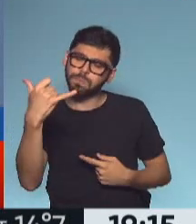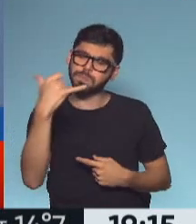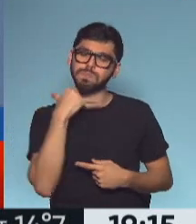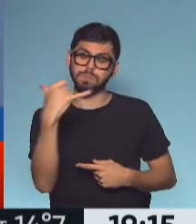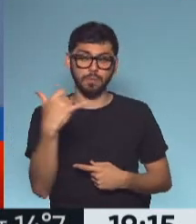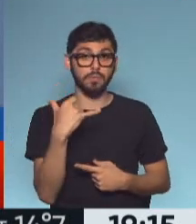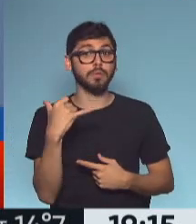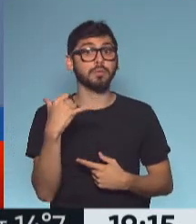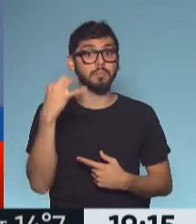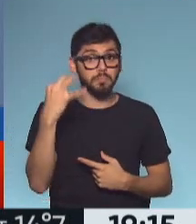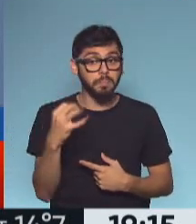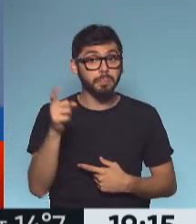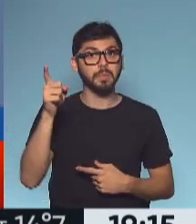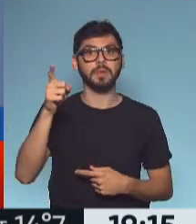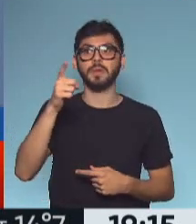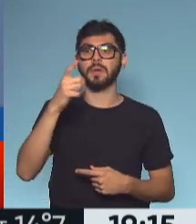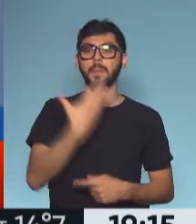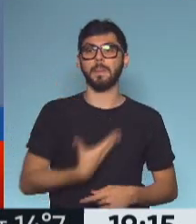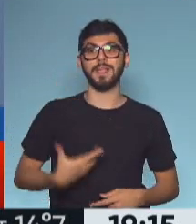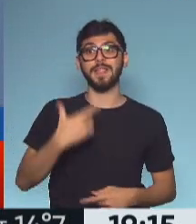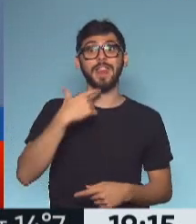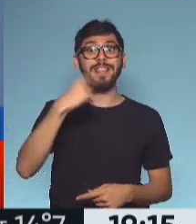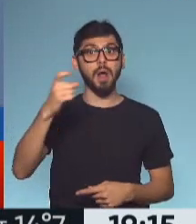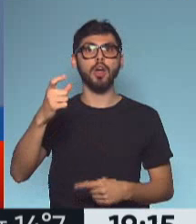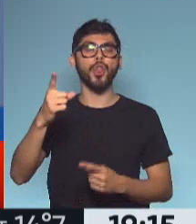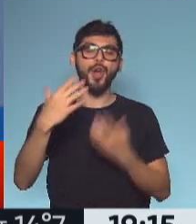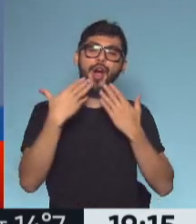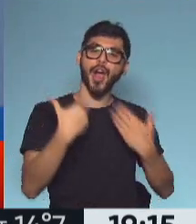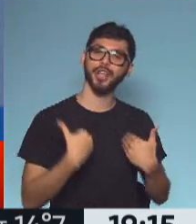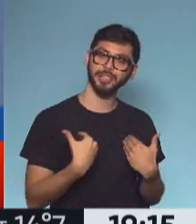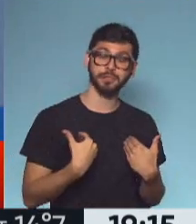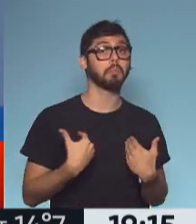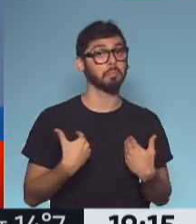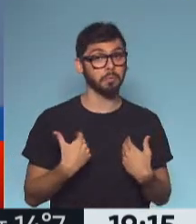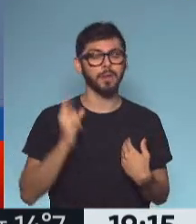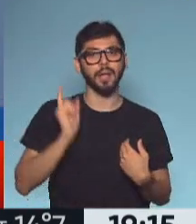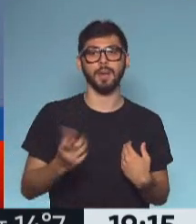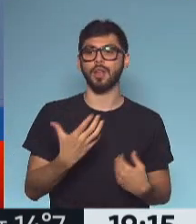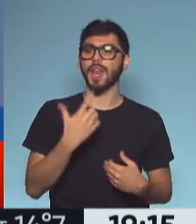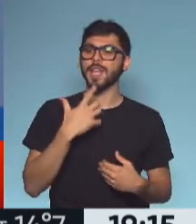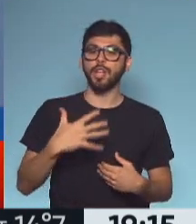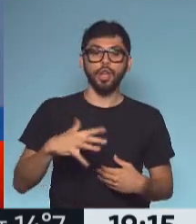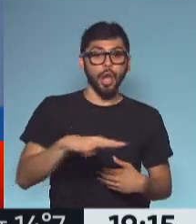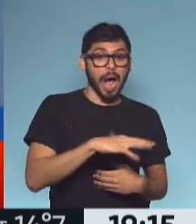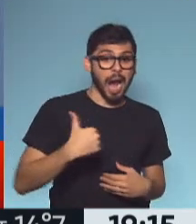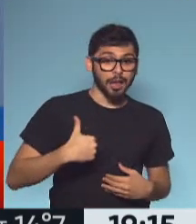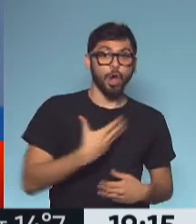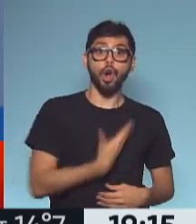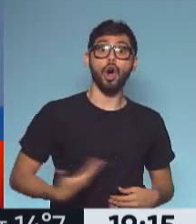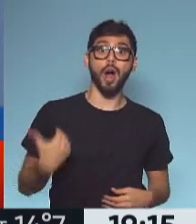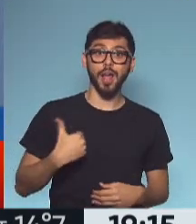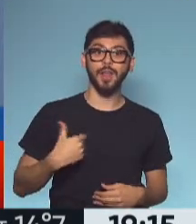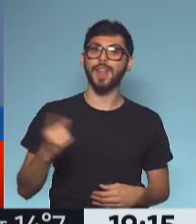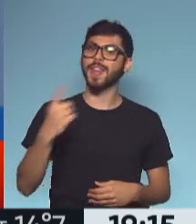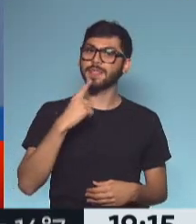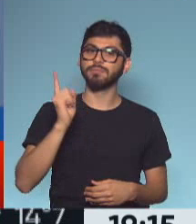y eso incluso se lo agradeció también el presidente español Pedro Sánchez, que dijo que el pueblo argentino y el gobierno argentino había estado también